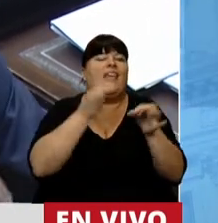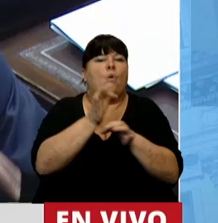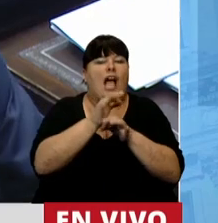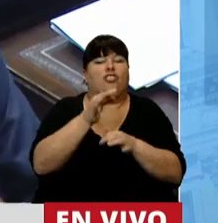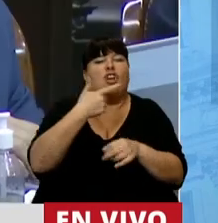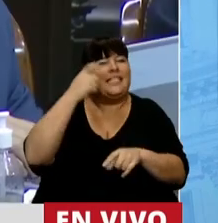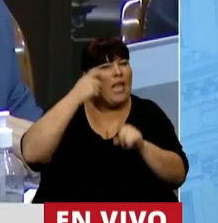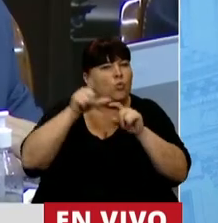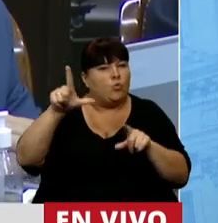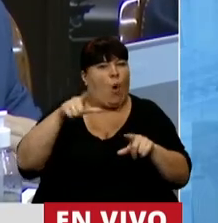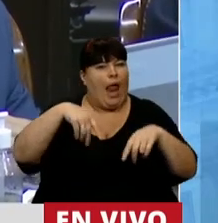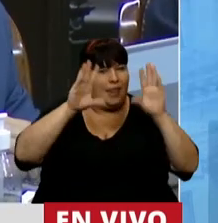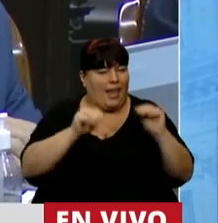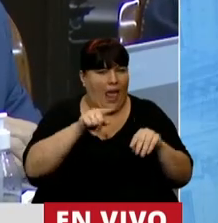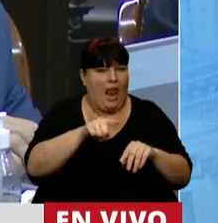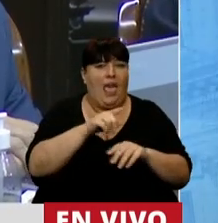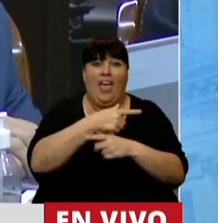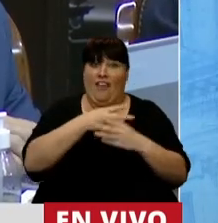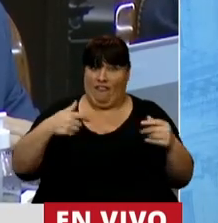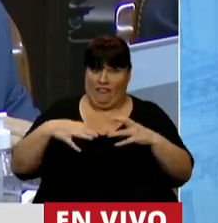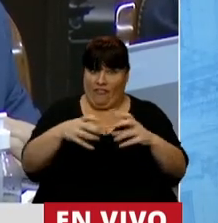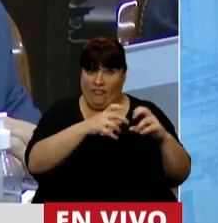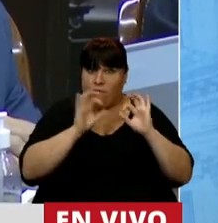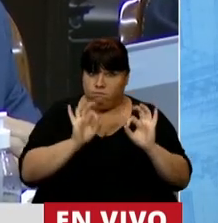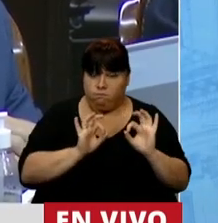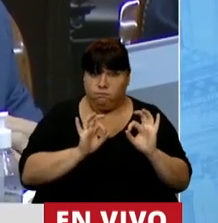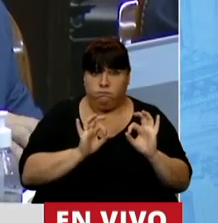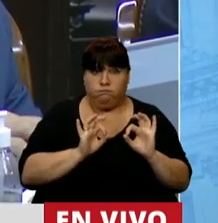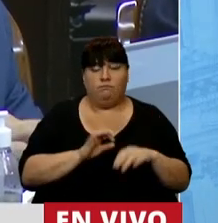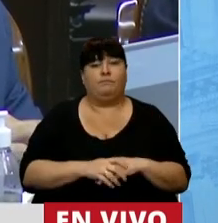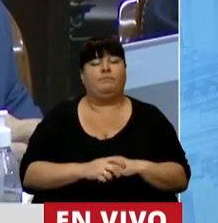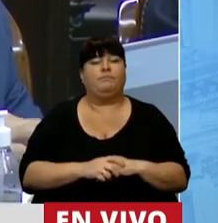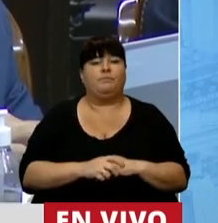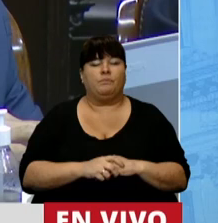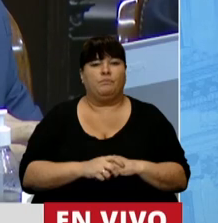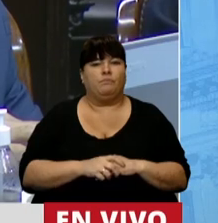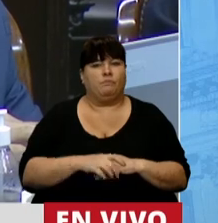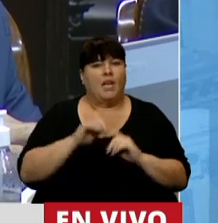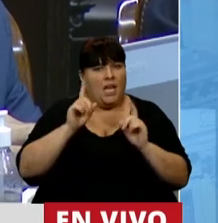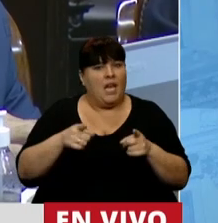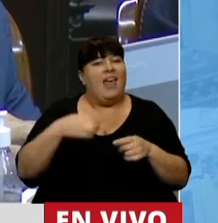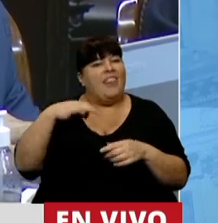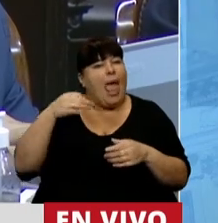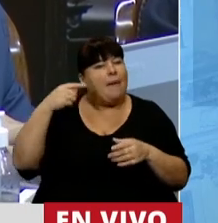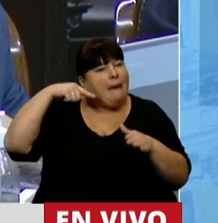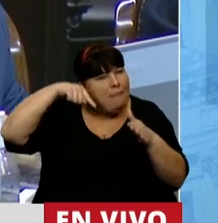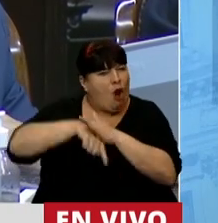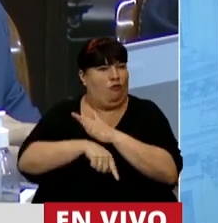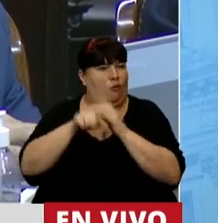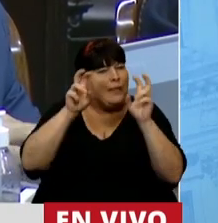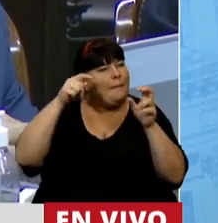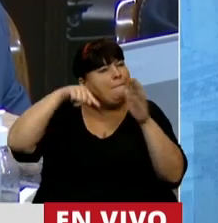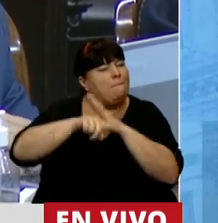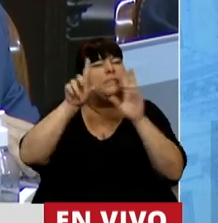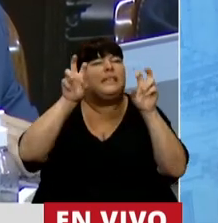sexual integral. Entonces, termina este debate. No hemos ido tan lejos como debiéramos haber ido en este punto.